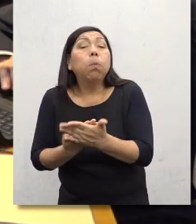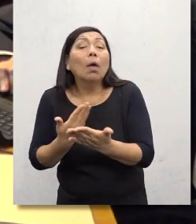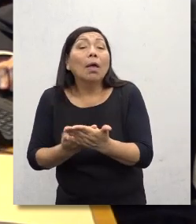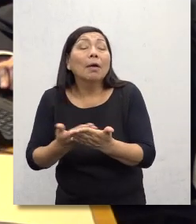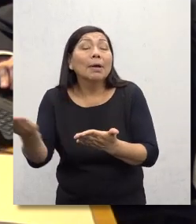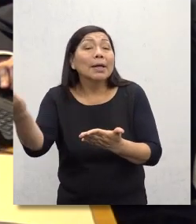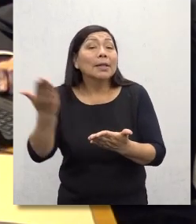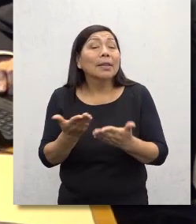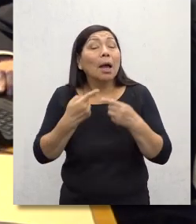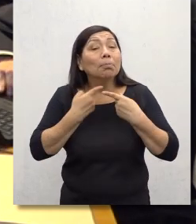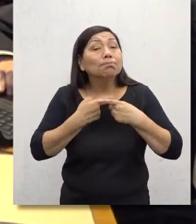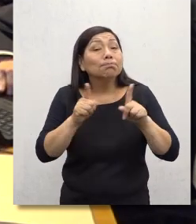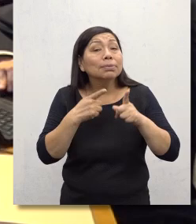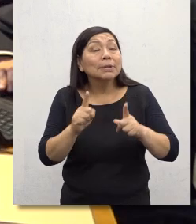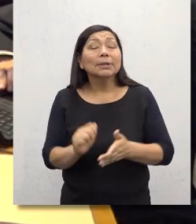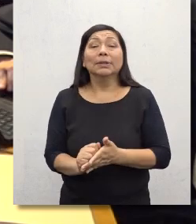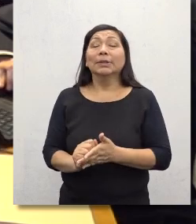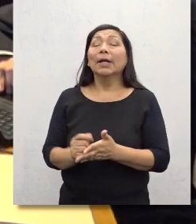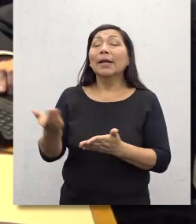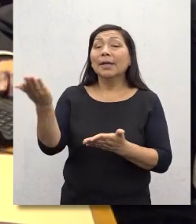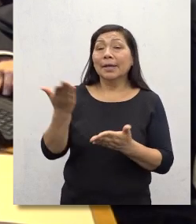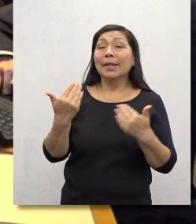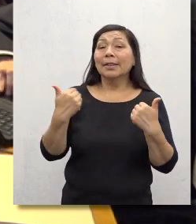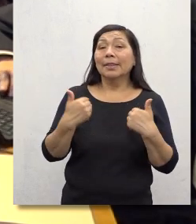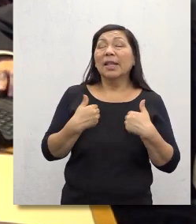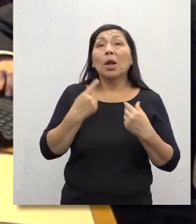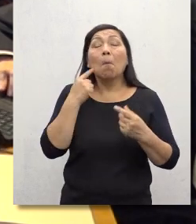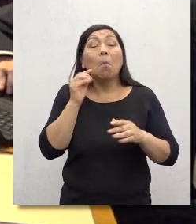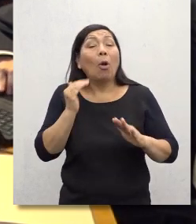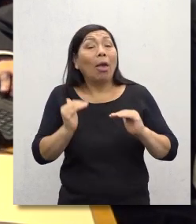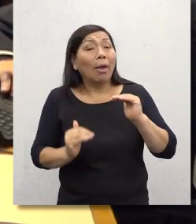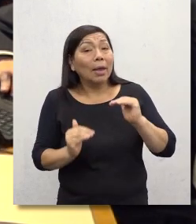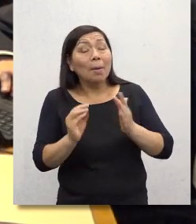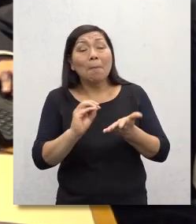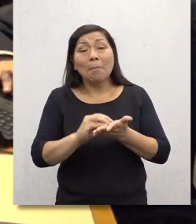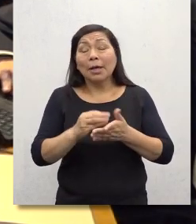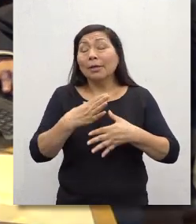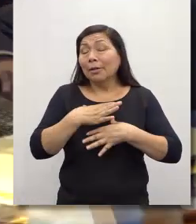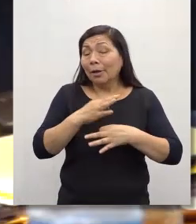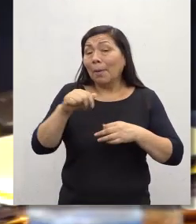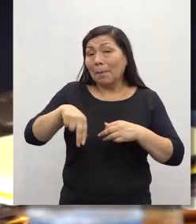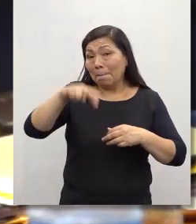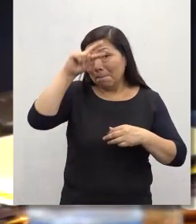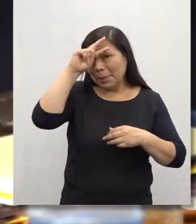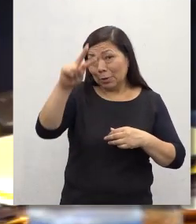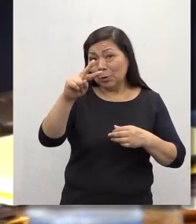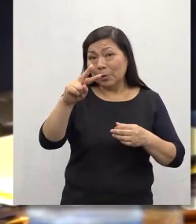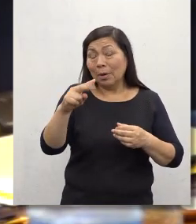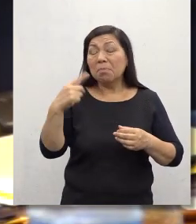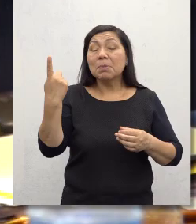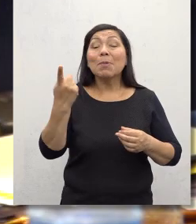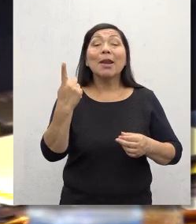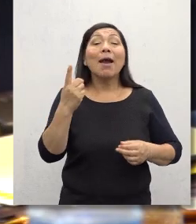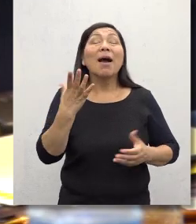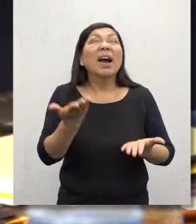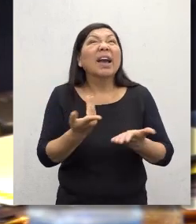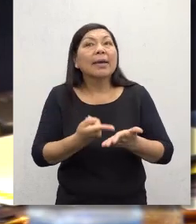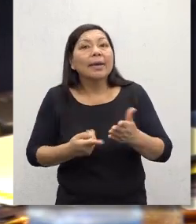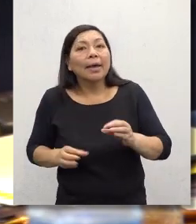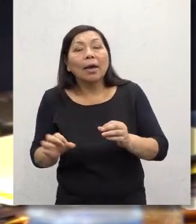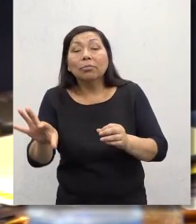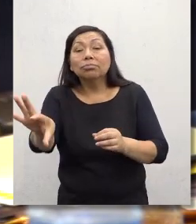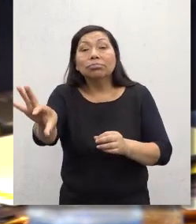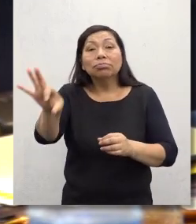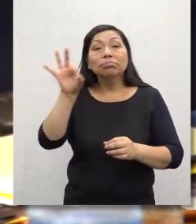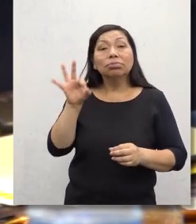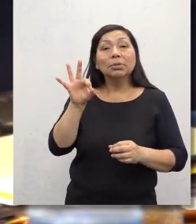comenzó a difundir públicamente las deliberaciones de los casos de gran interés nacional. Para esta primera experiencia, se